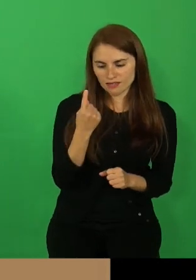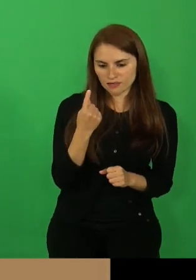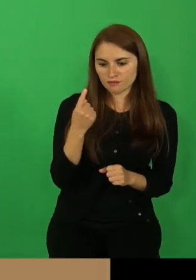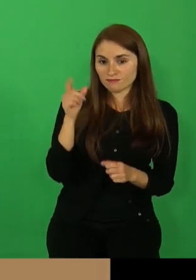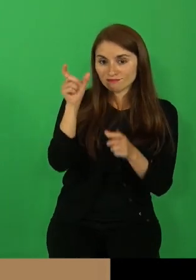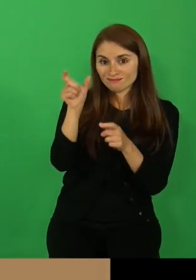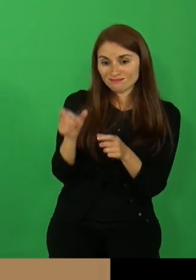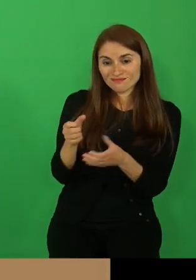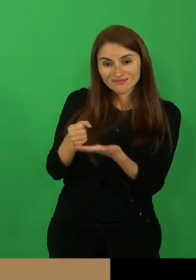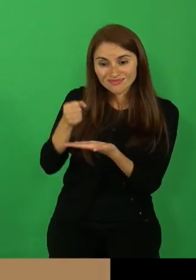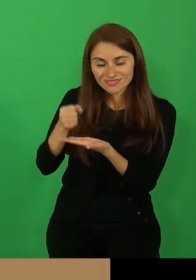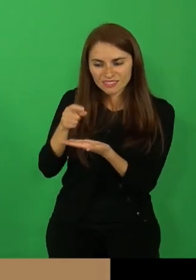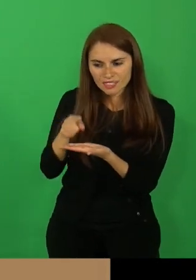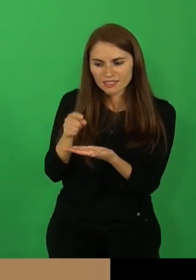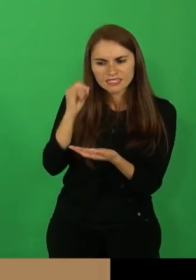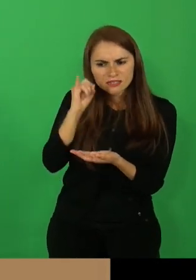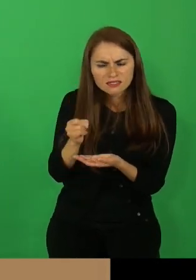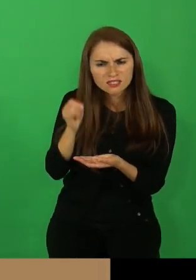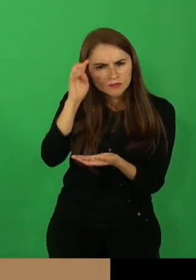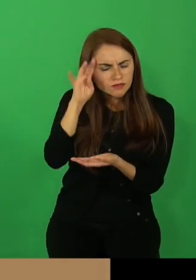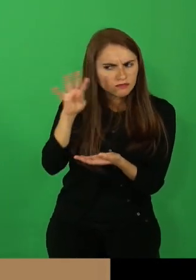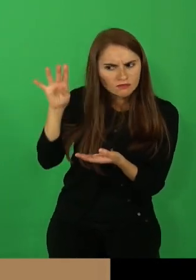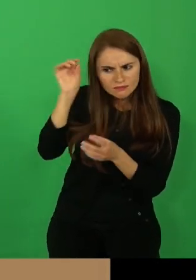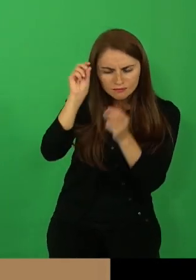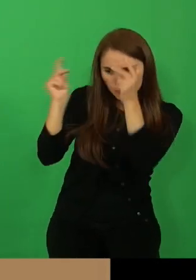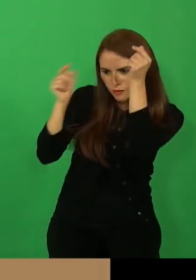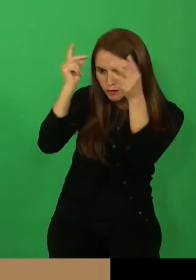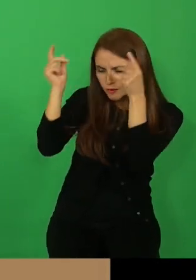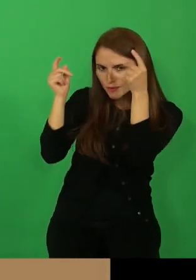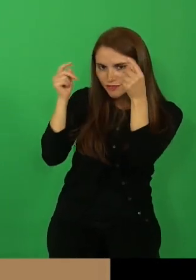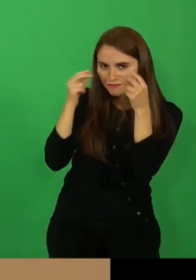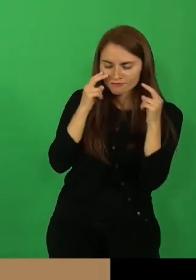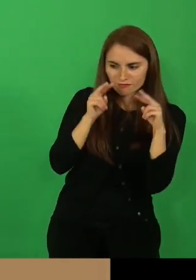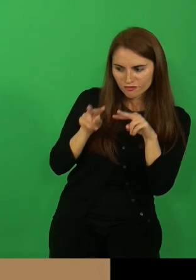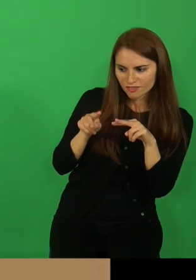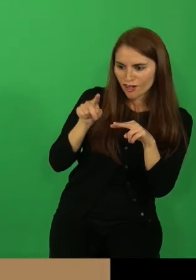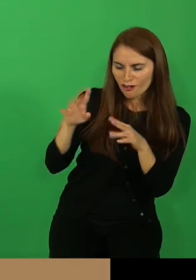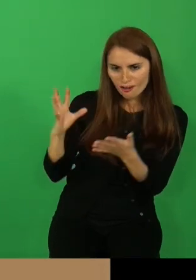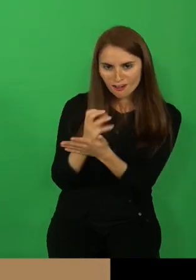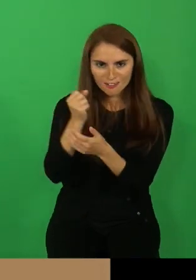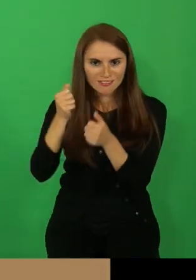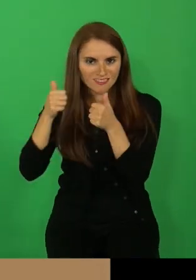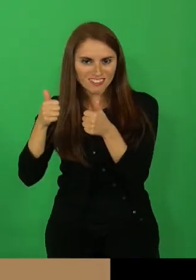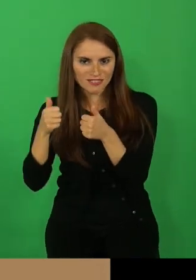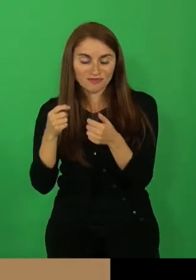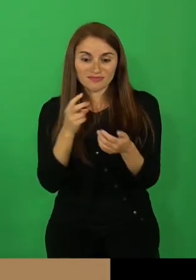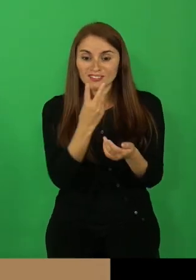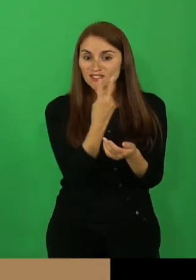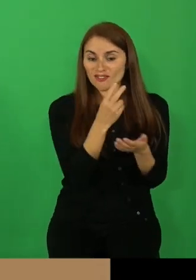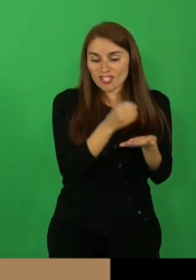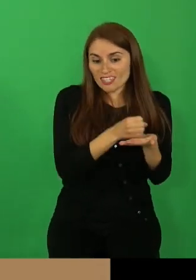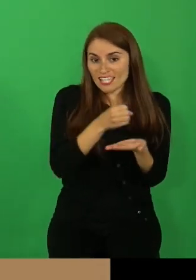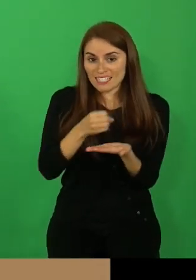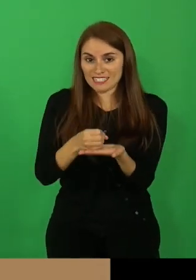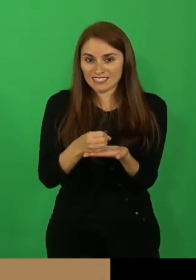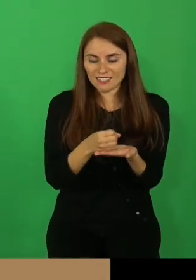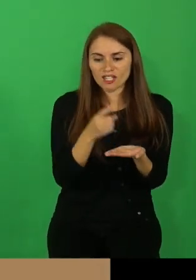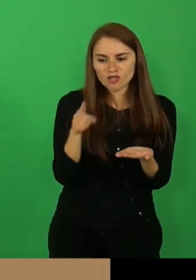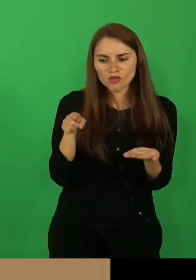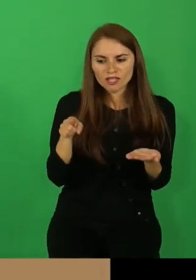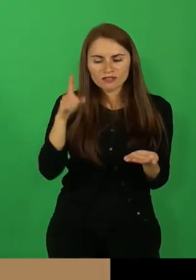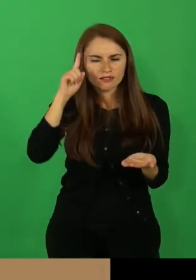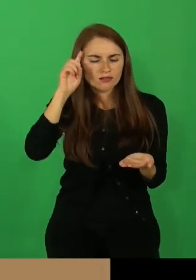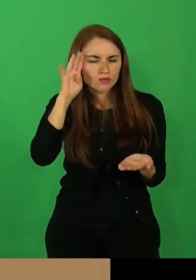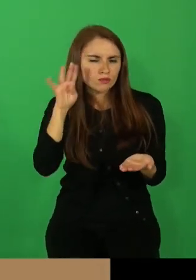quiso estar en el mundo creativo y míralo, lo ha logrado. Acá tenemos 2 tacitas, ¿cierto? Y una taza que tuvo un sueño